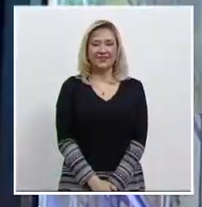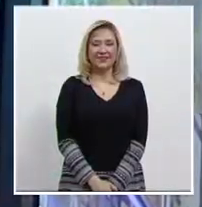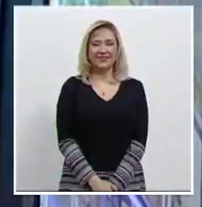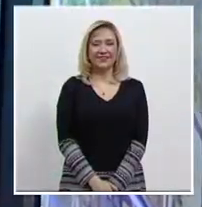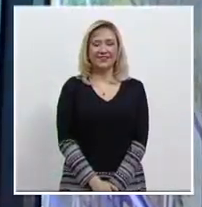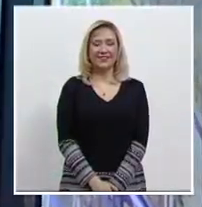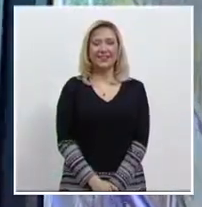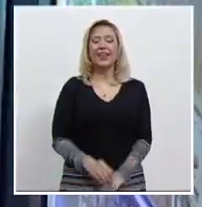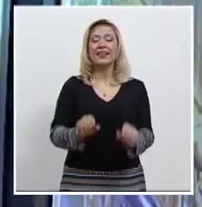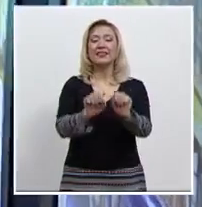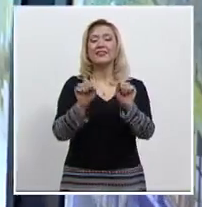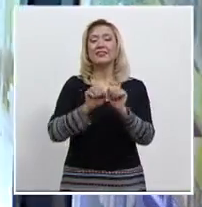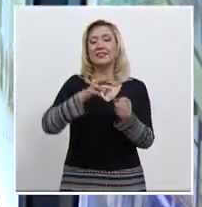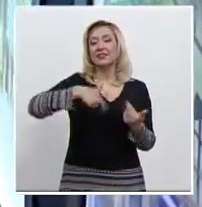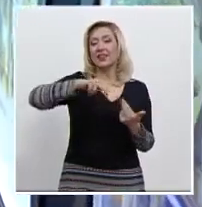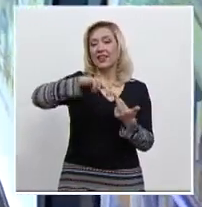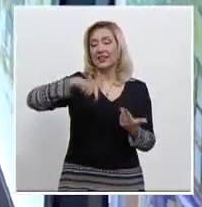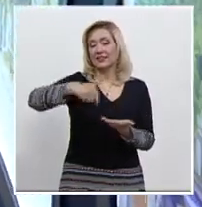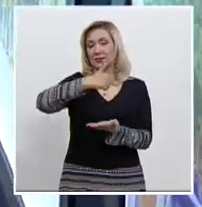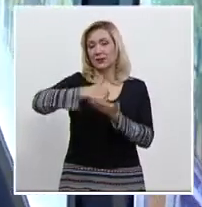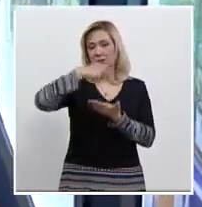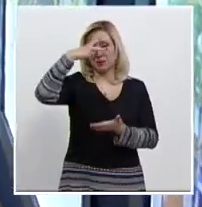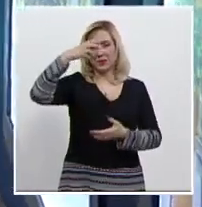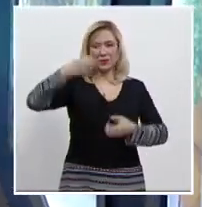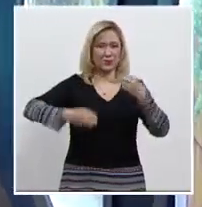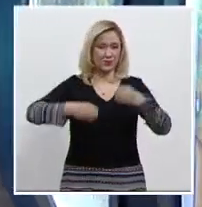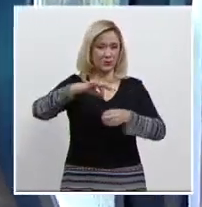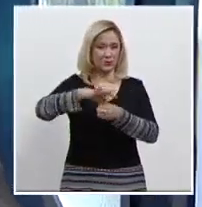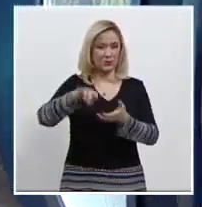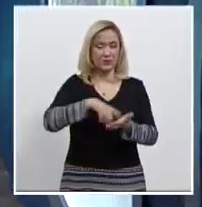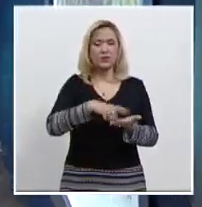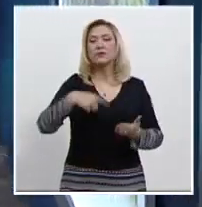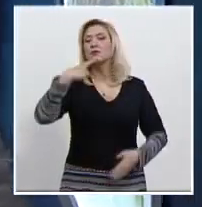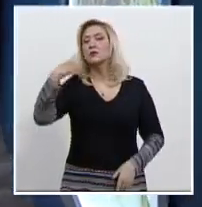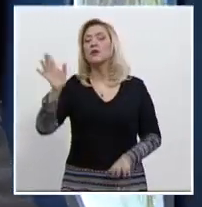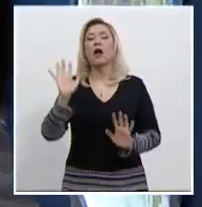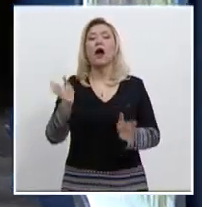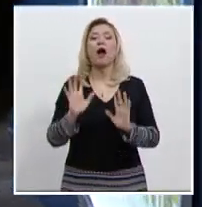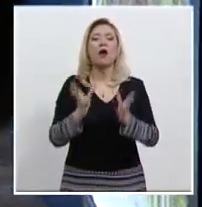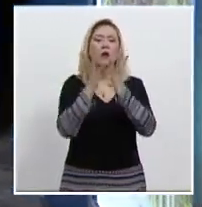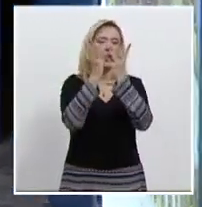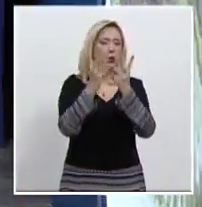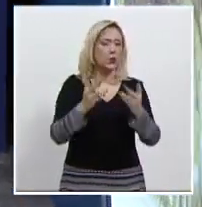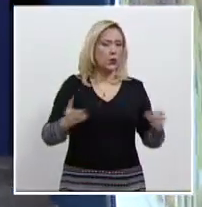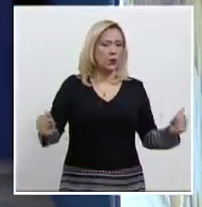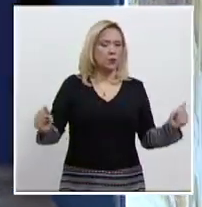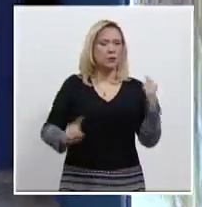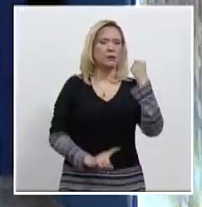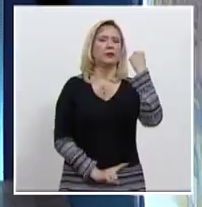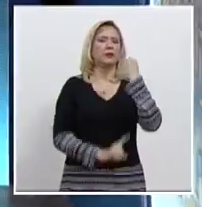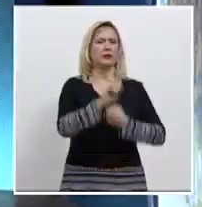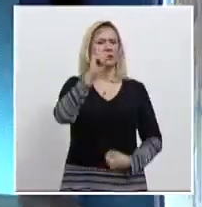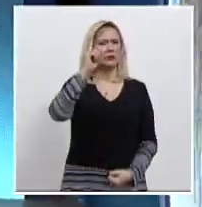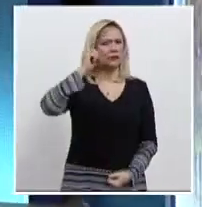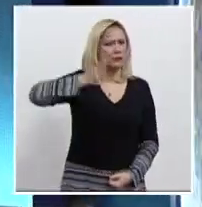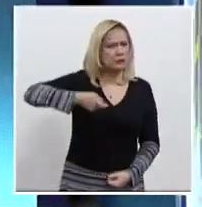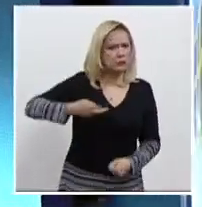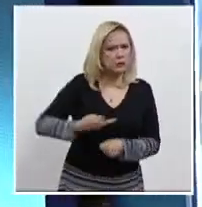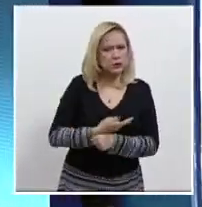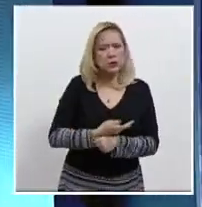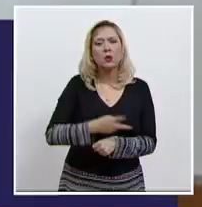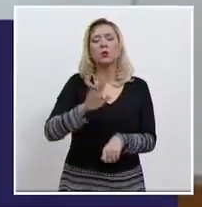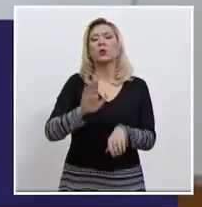La Sala Regional Ciudad de México del Tribunal Electoral confirmó la resolución del Tribunal Electoral de la capital del país, que